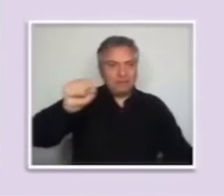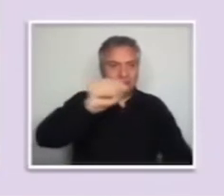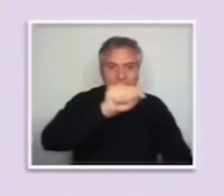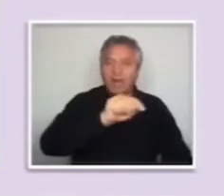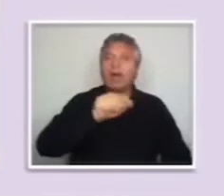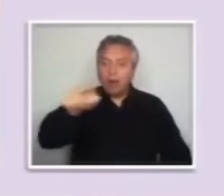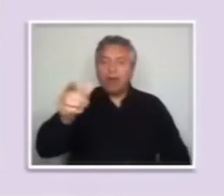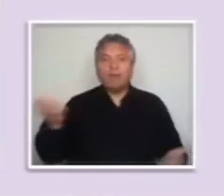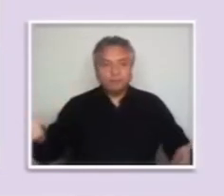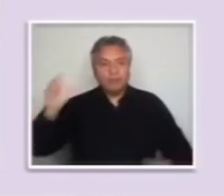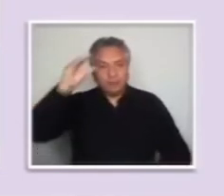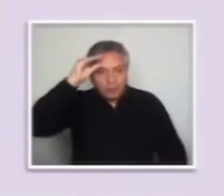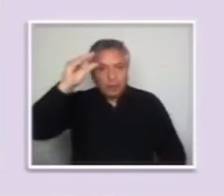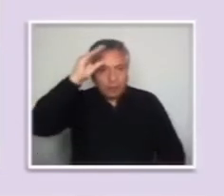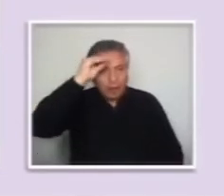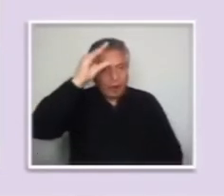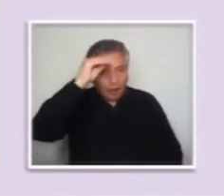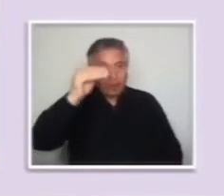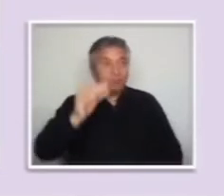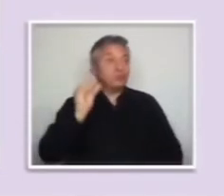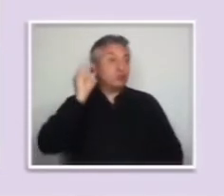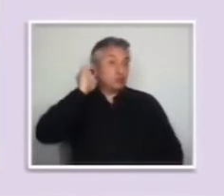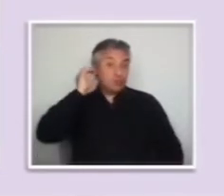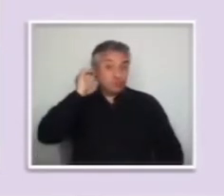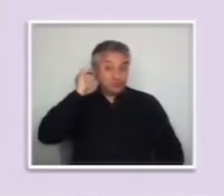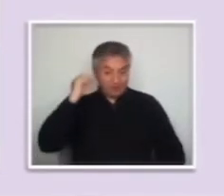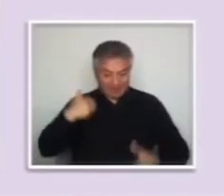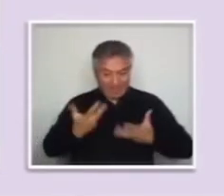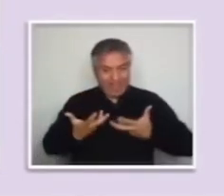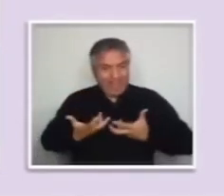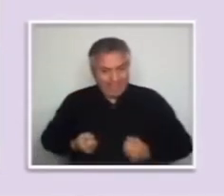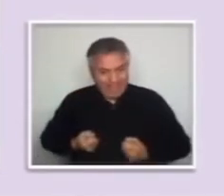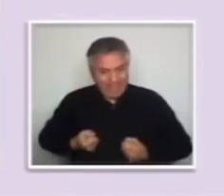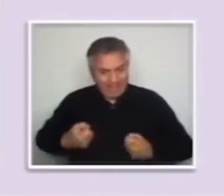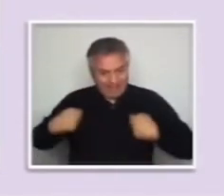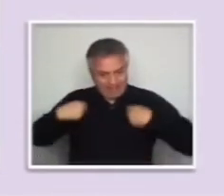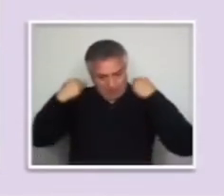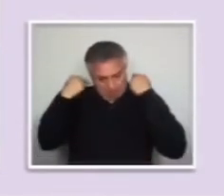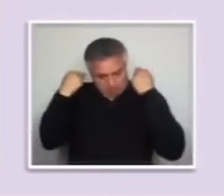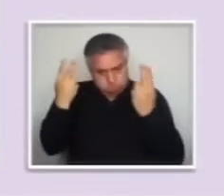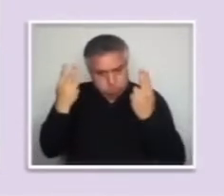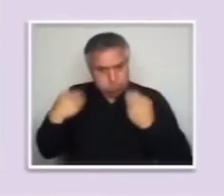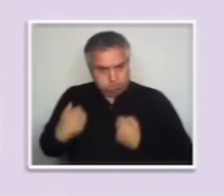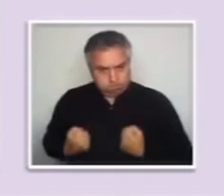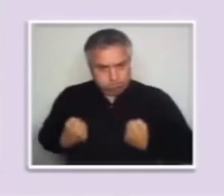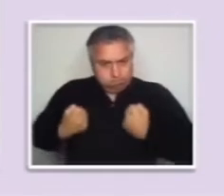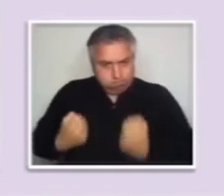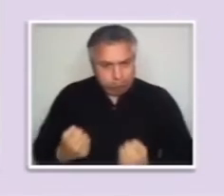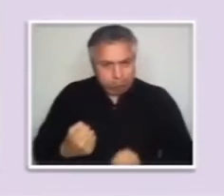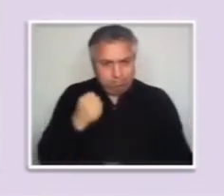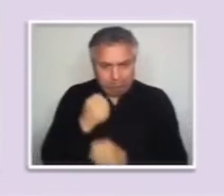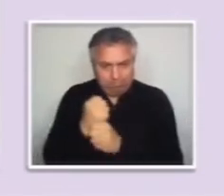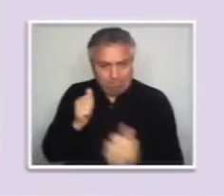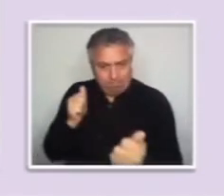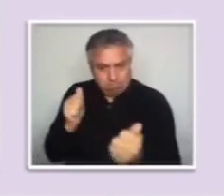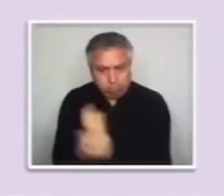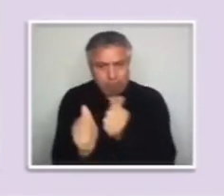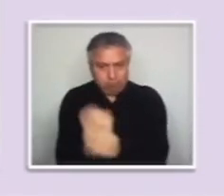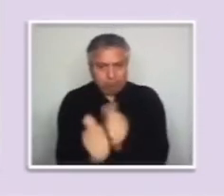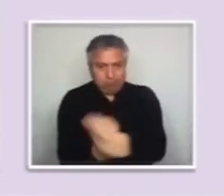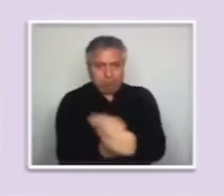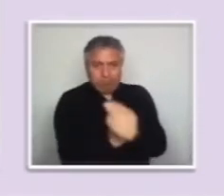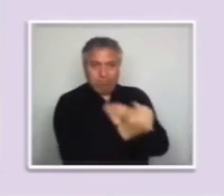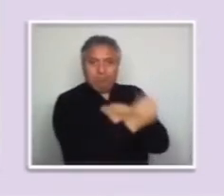transformadora que tenemos las mujeres se está perdiendo porque no están en esa oportunidad. Por eso todos